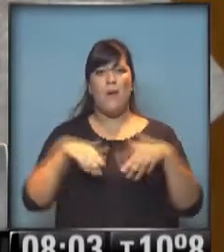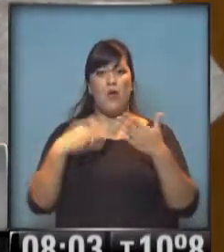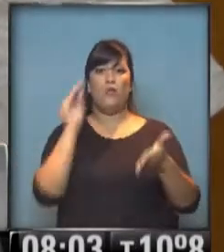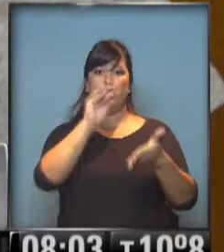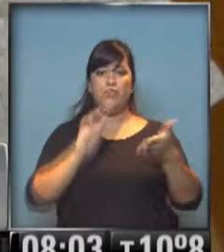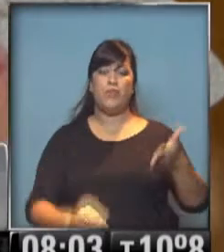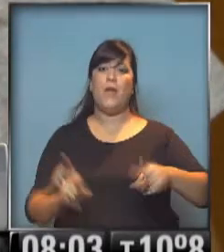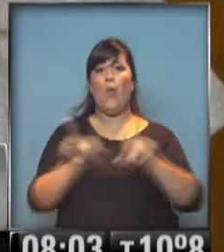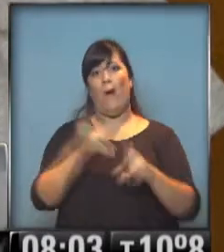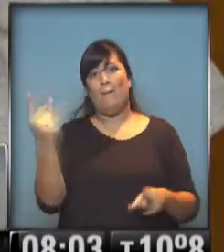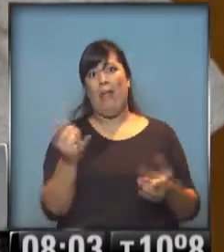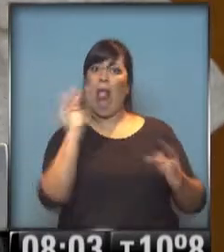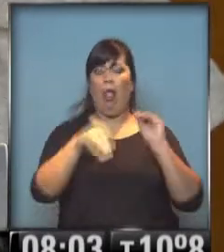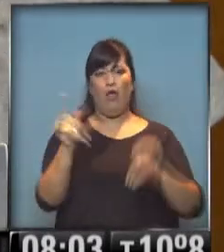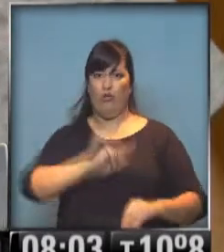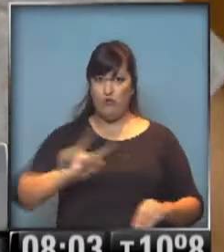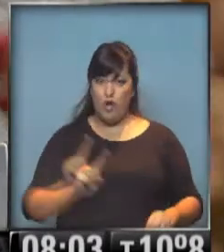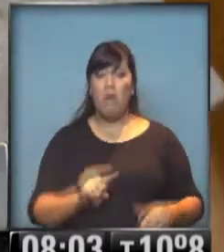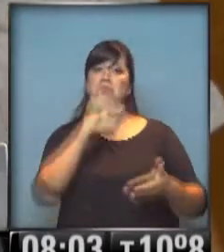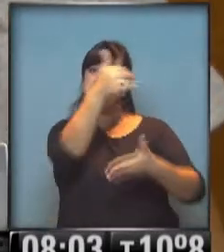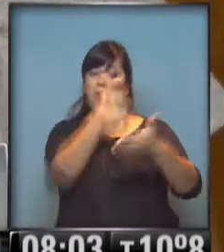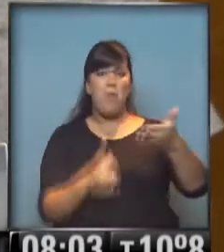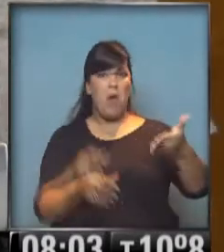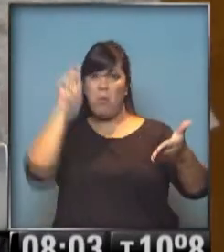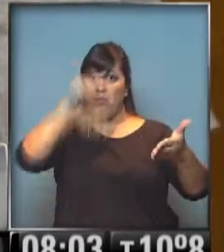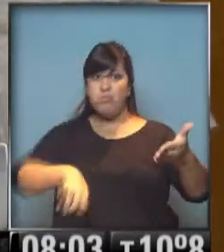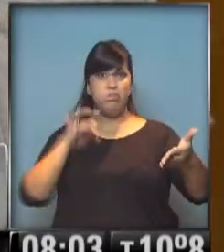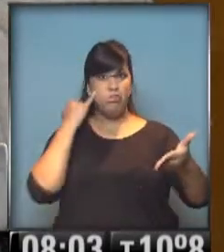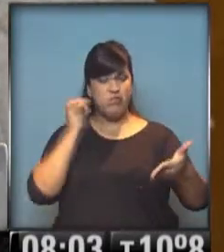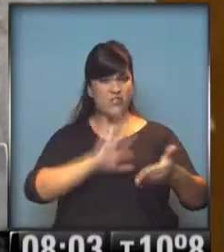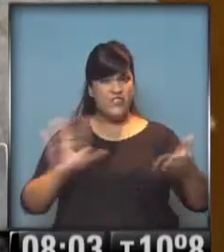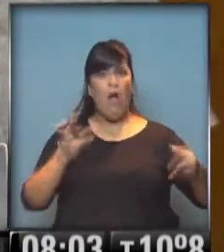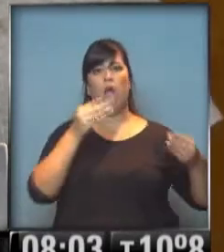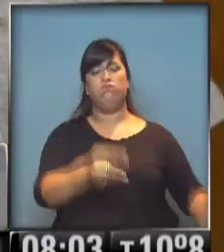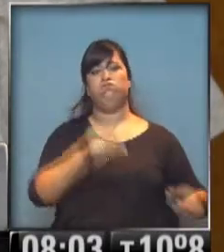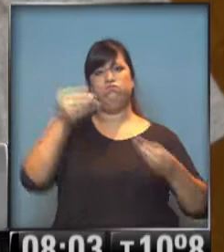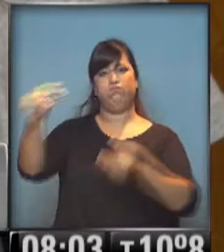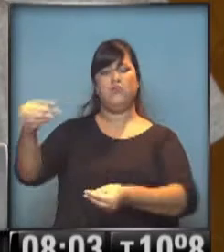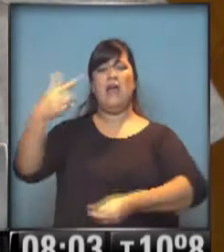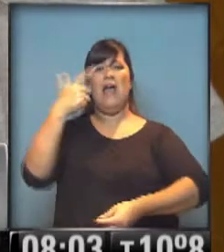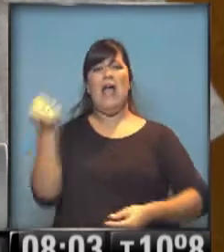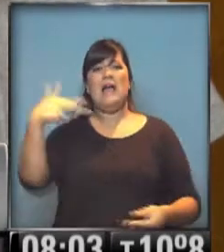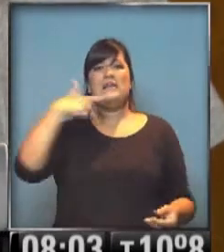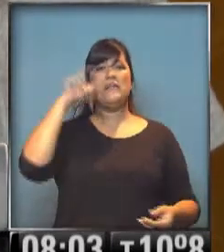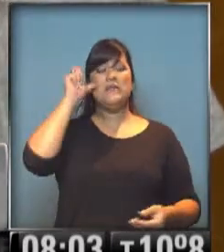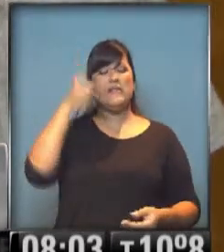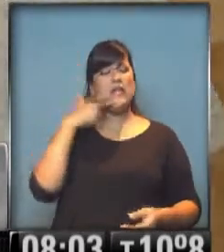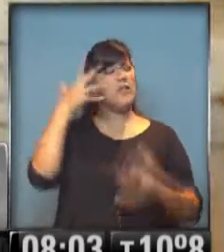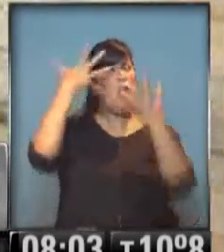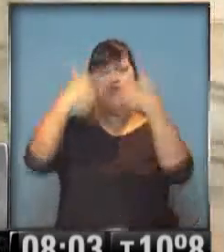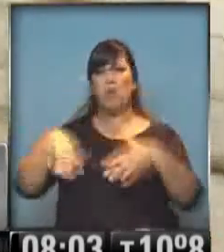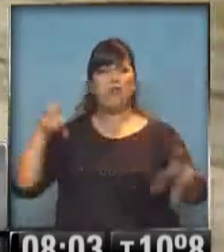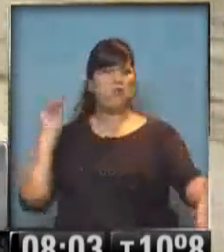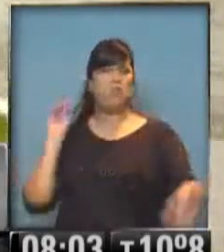tiene estar faltando la verdad simplemente con eso presenta el formulario en anses y queda automáticamente inscrito en el padrón